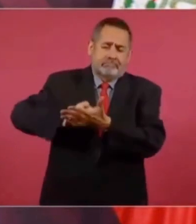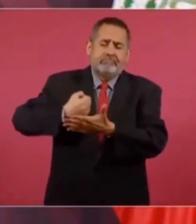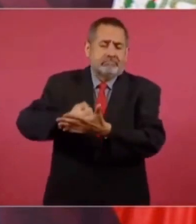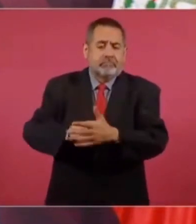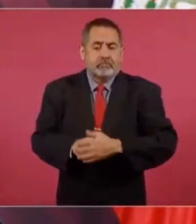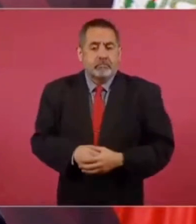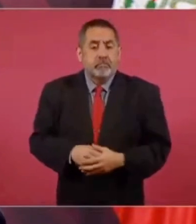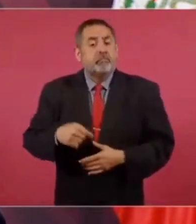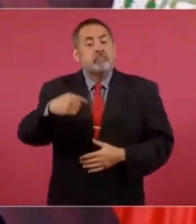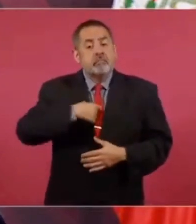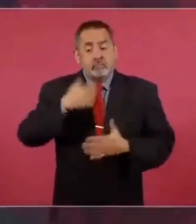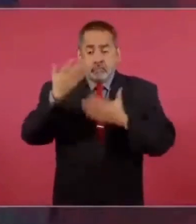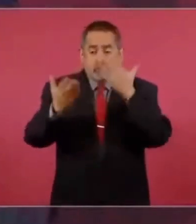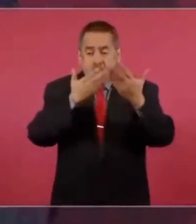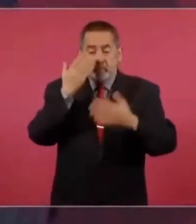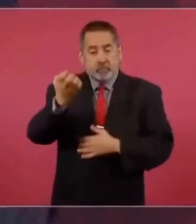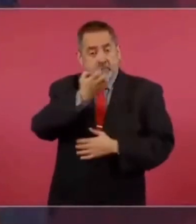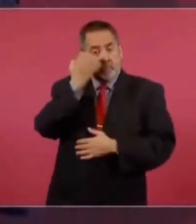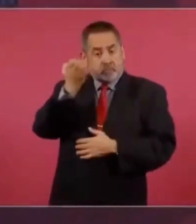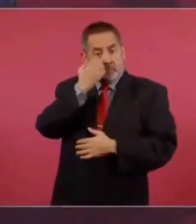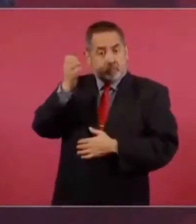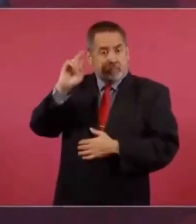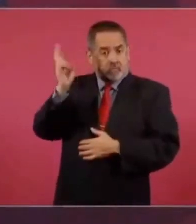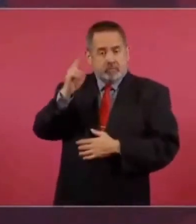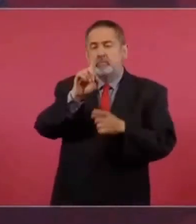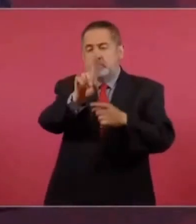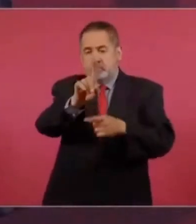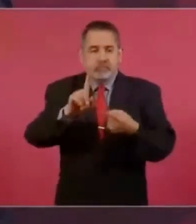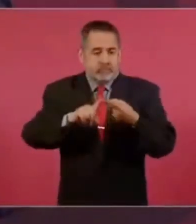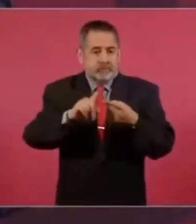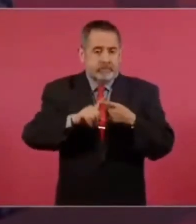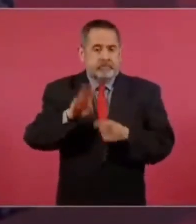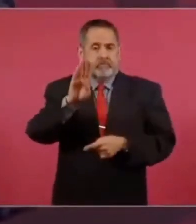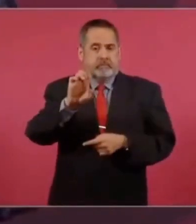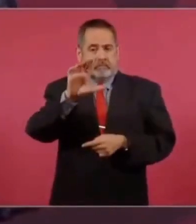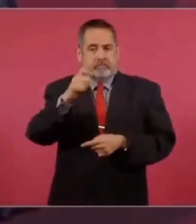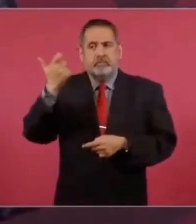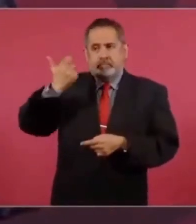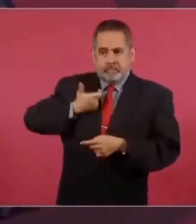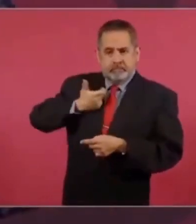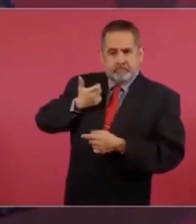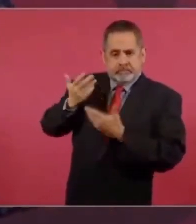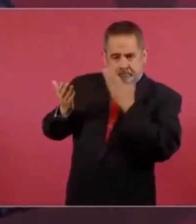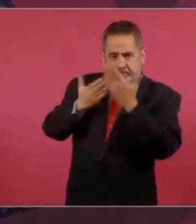Yo salí de la escuela, primero estudié becado,